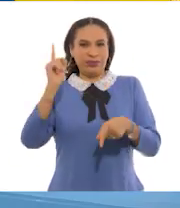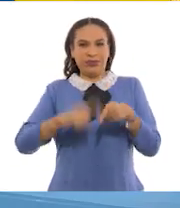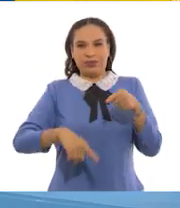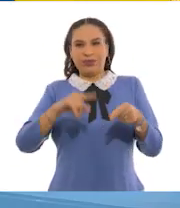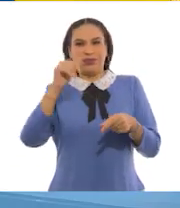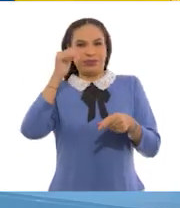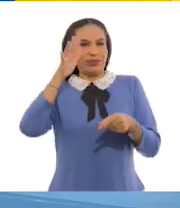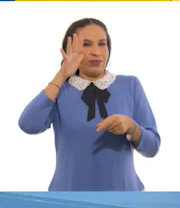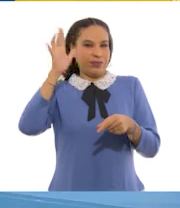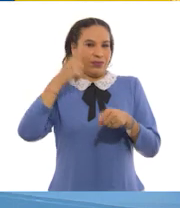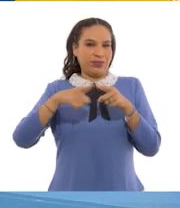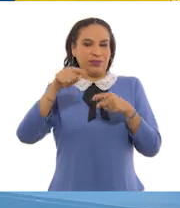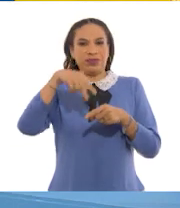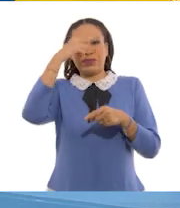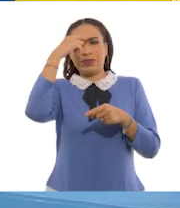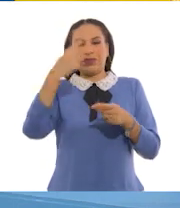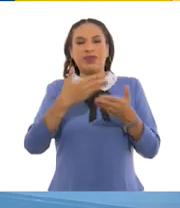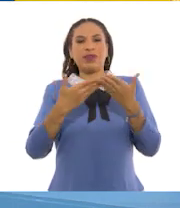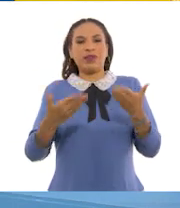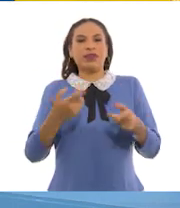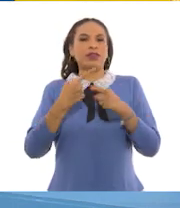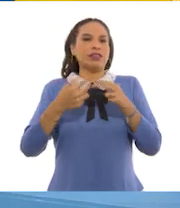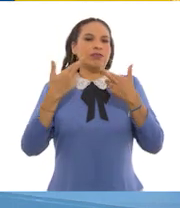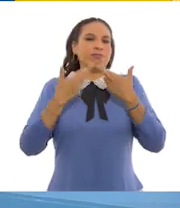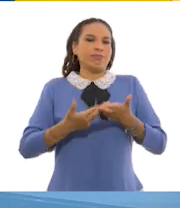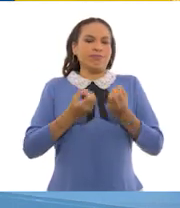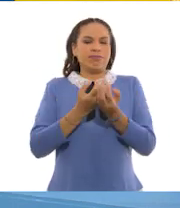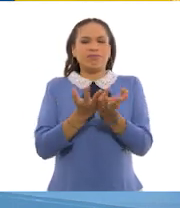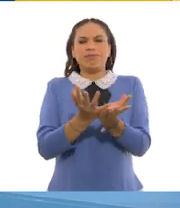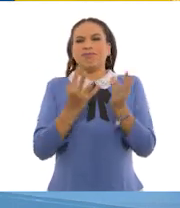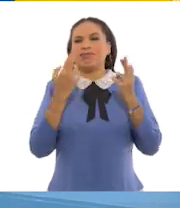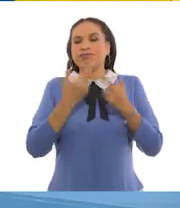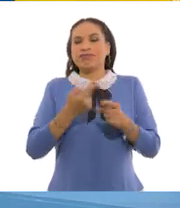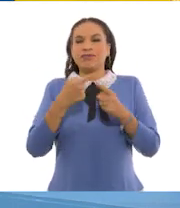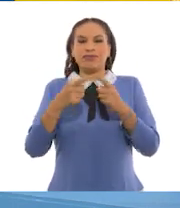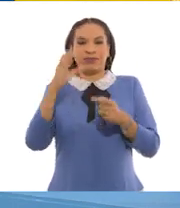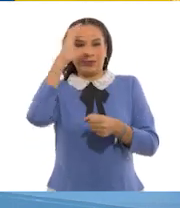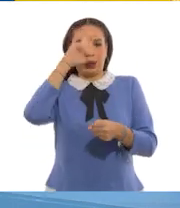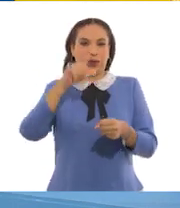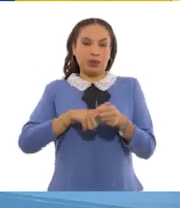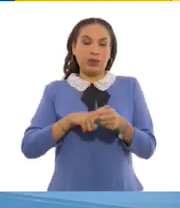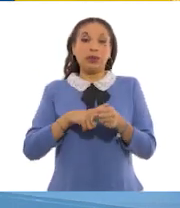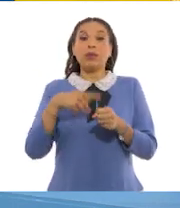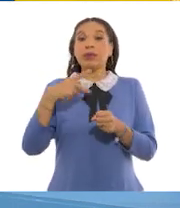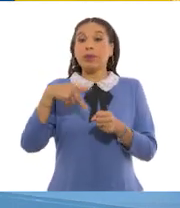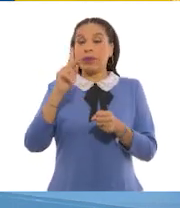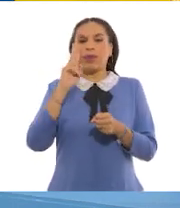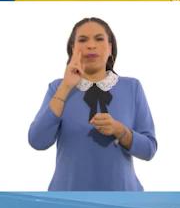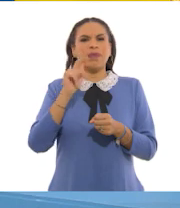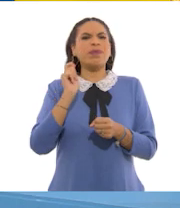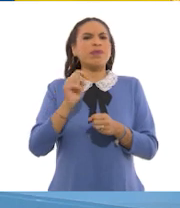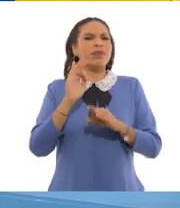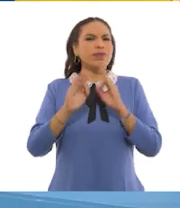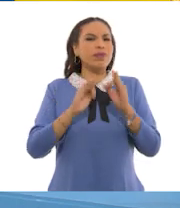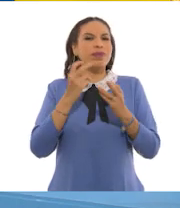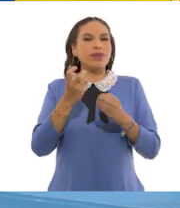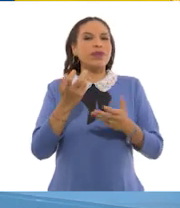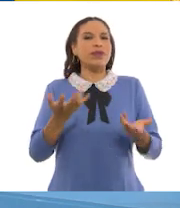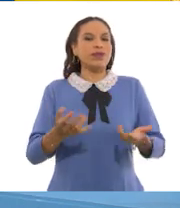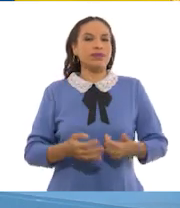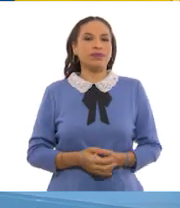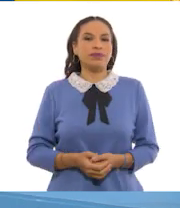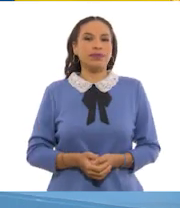ese hecho que ahora México es un país con tantísima diversidad y riqueza cultural. Pero veamos de qué se trató. Muy